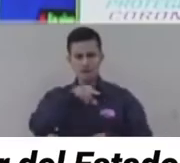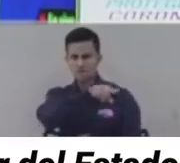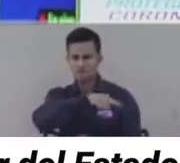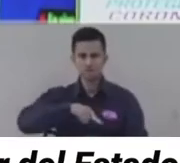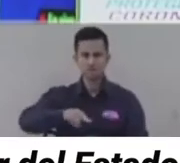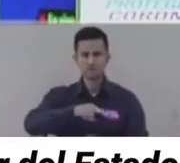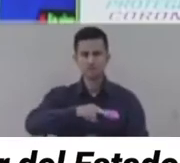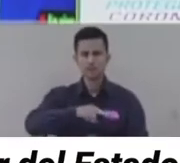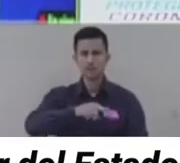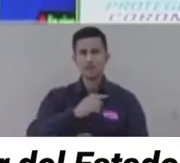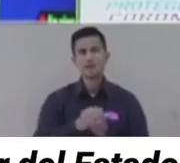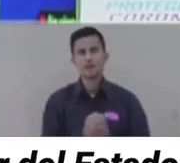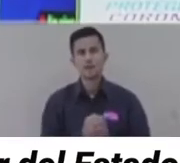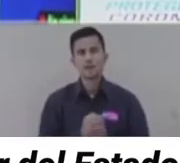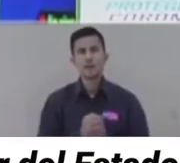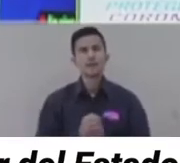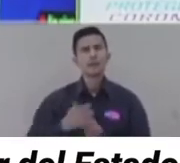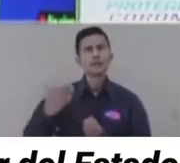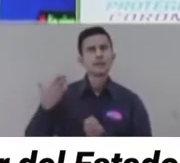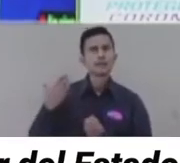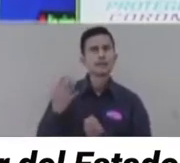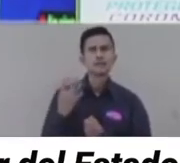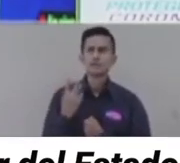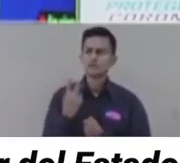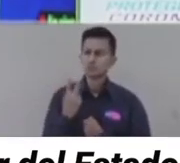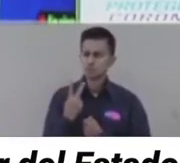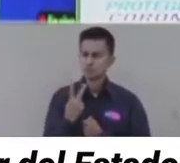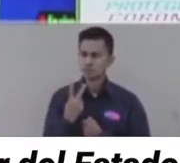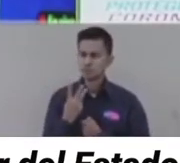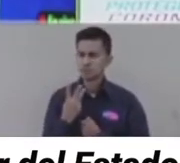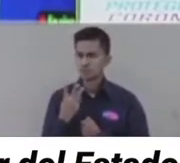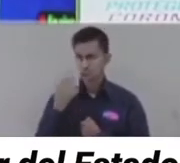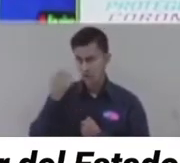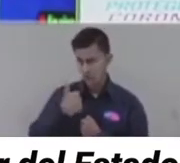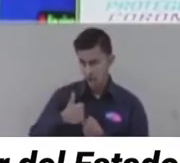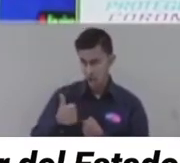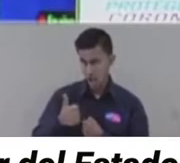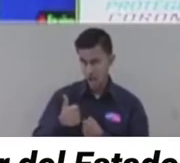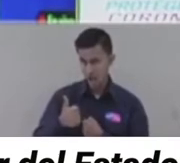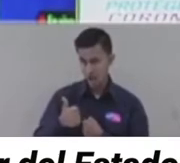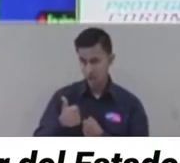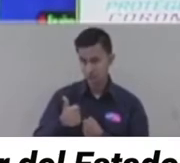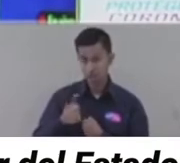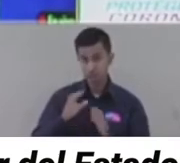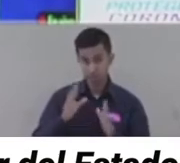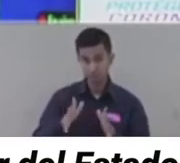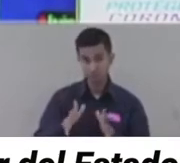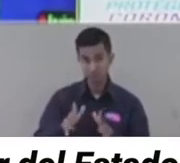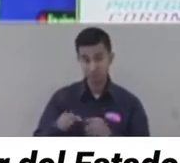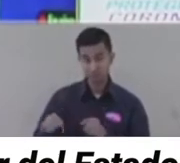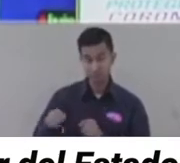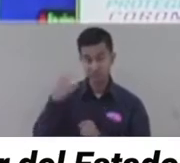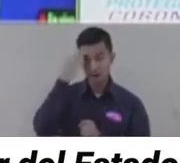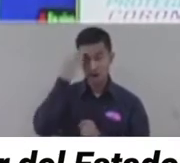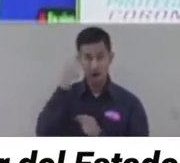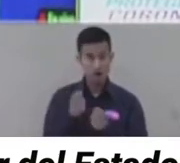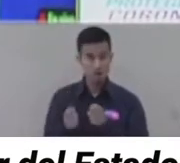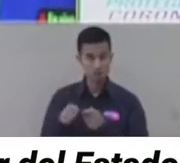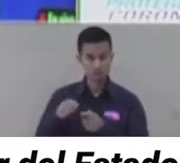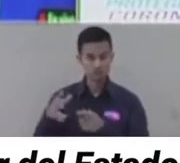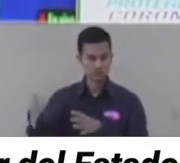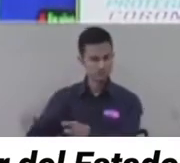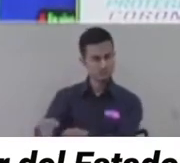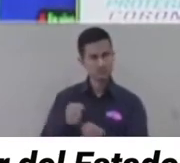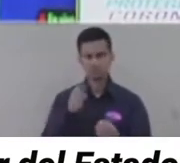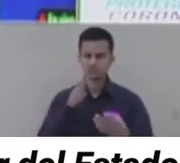el día 23 de agosto 2 de agosto se dio hoy a la captura del líder criminal y estamos dando con ellos cierre a